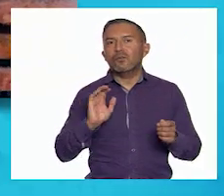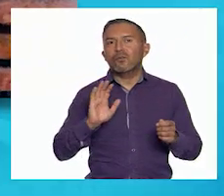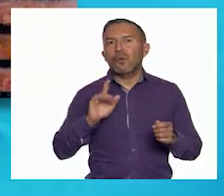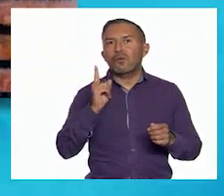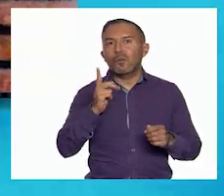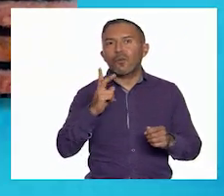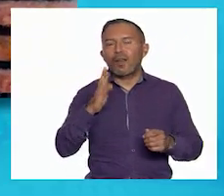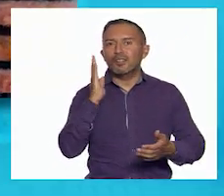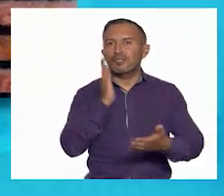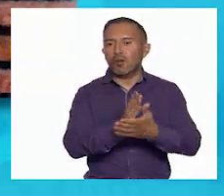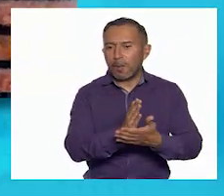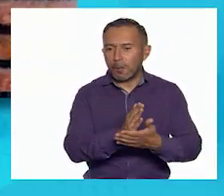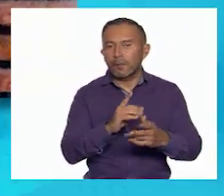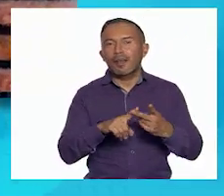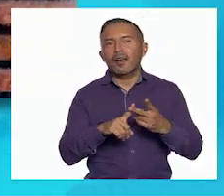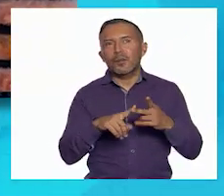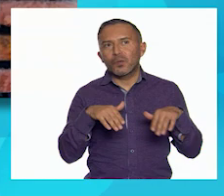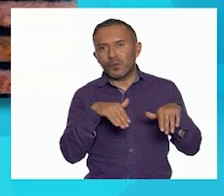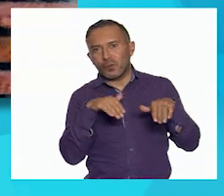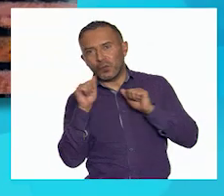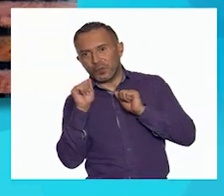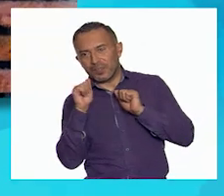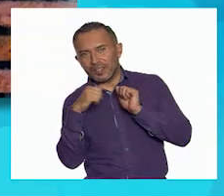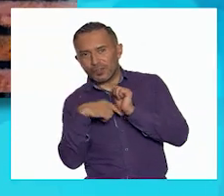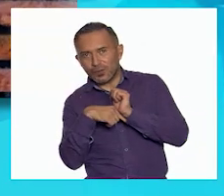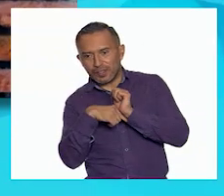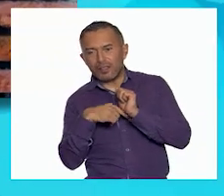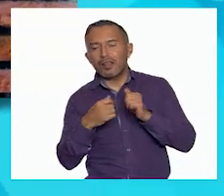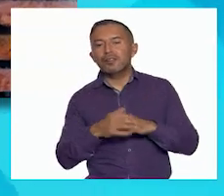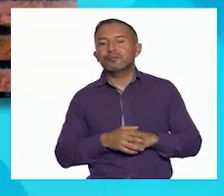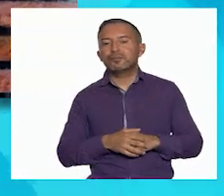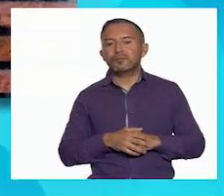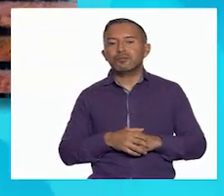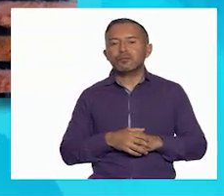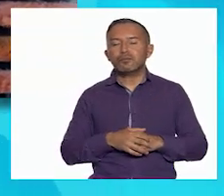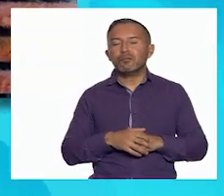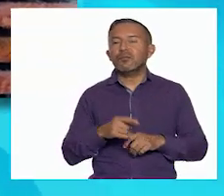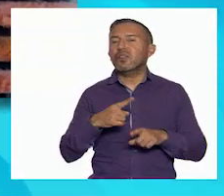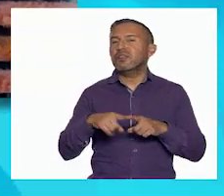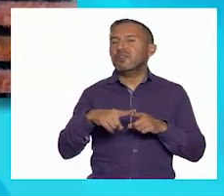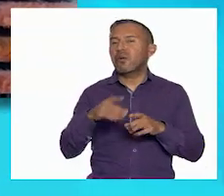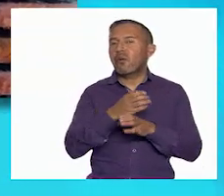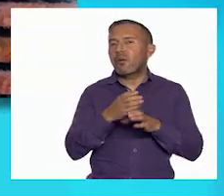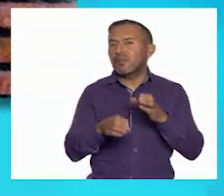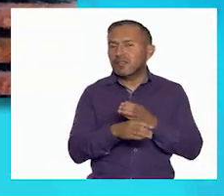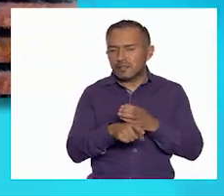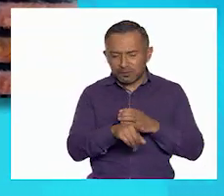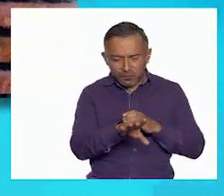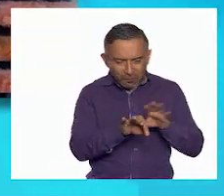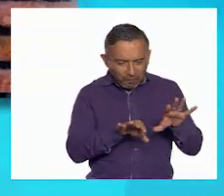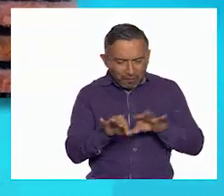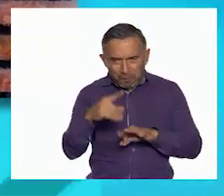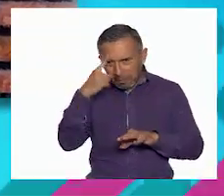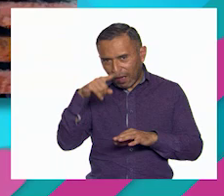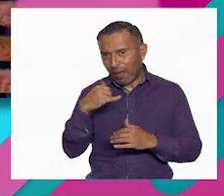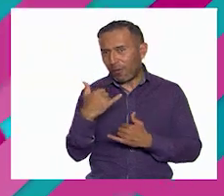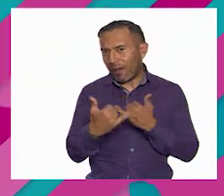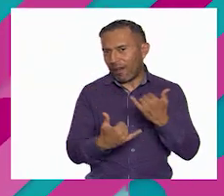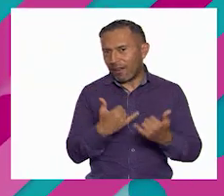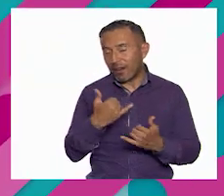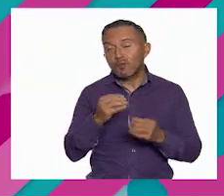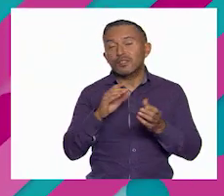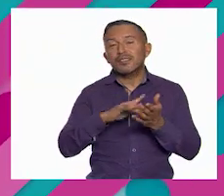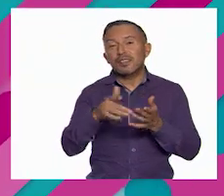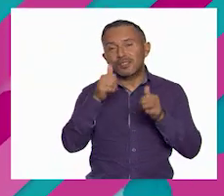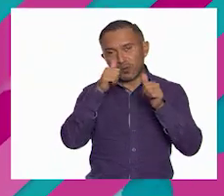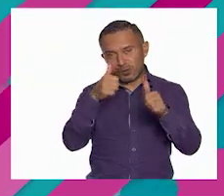las escondidas, recogían objetos para sus juguetes. Gracias por